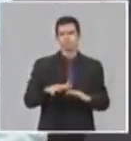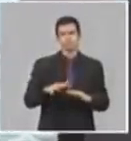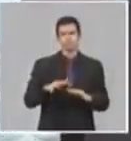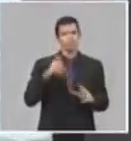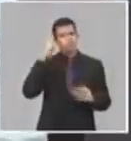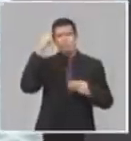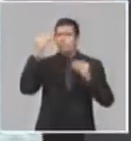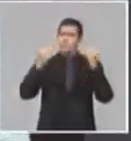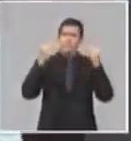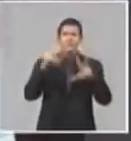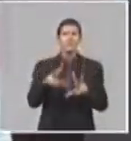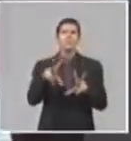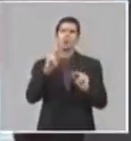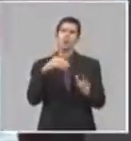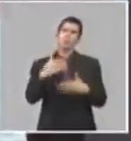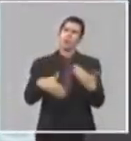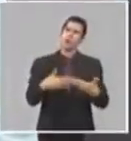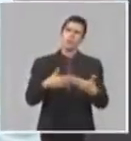ido superando.